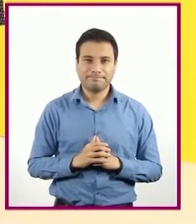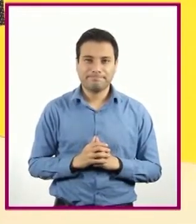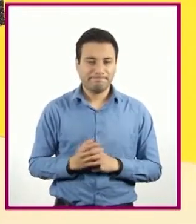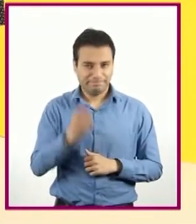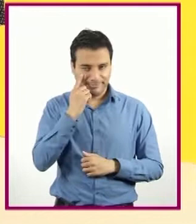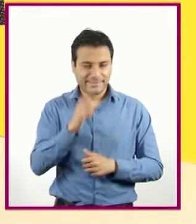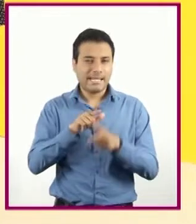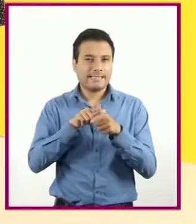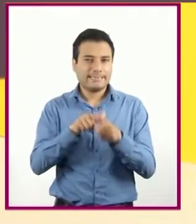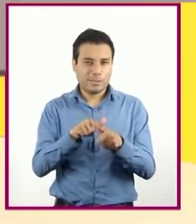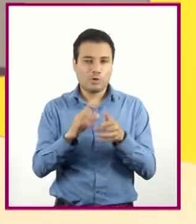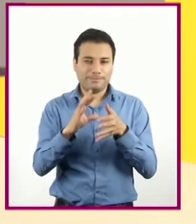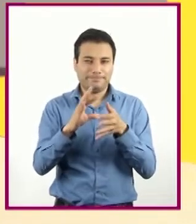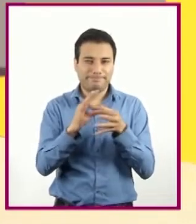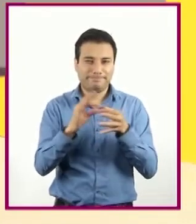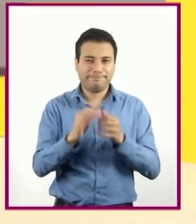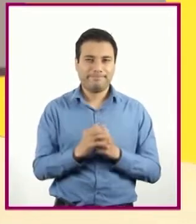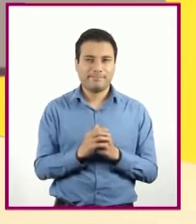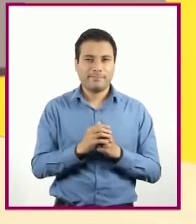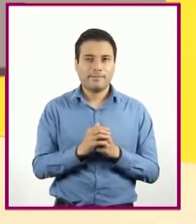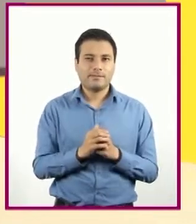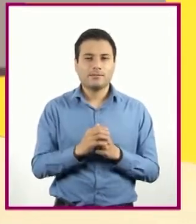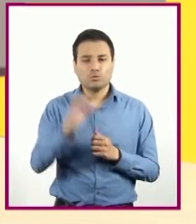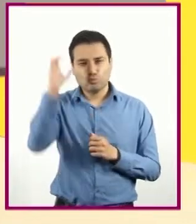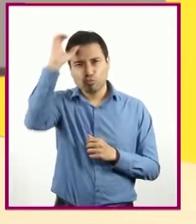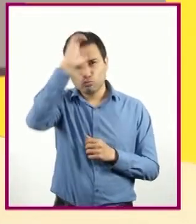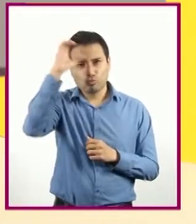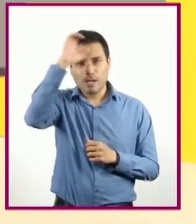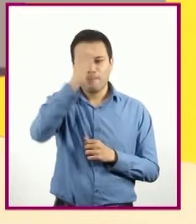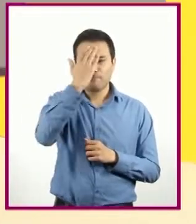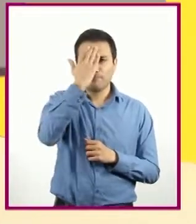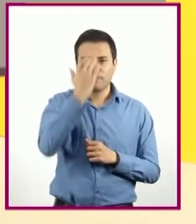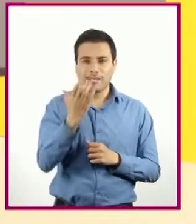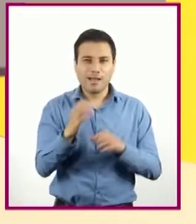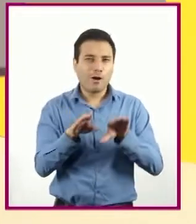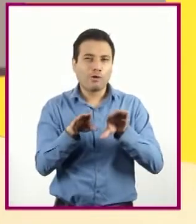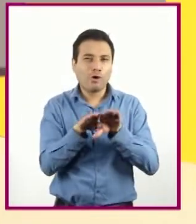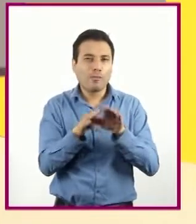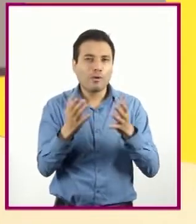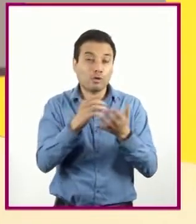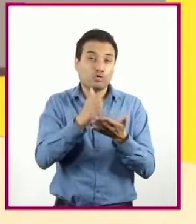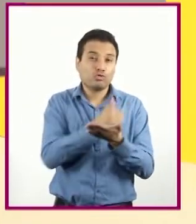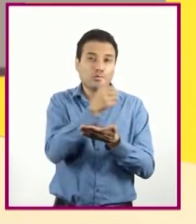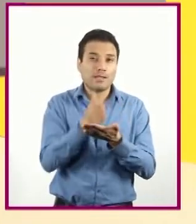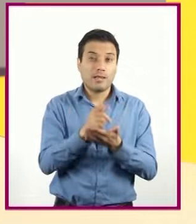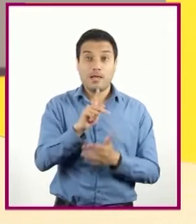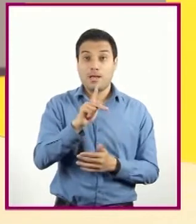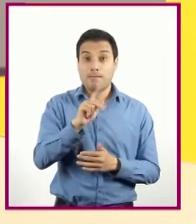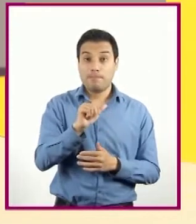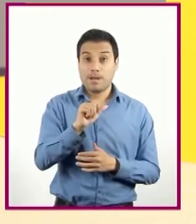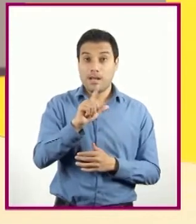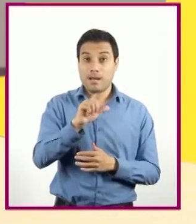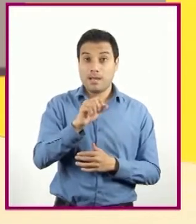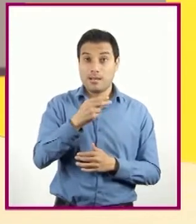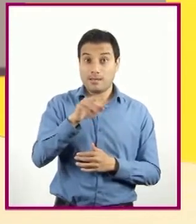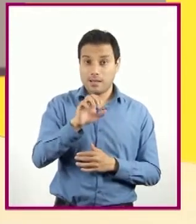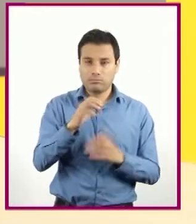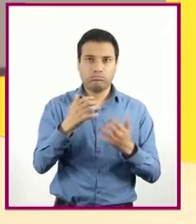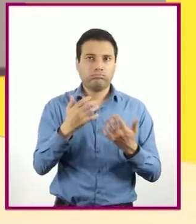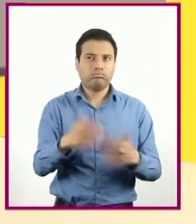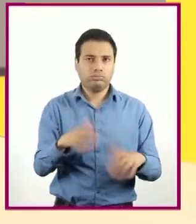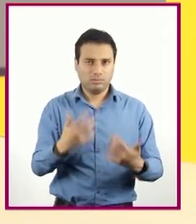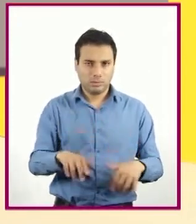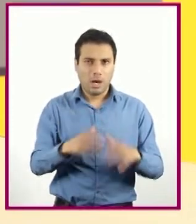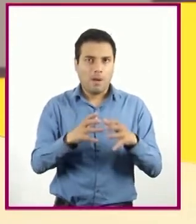Prosigamos con el repaso de la civilización maya, cuyas ciudades como Palenque tuvieron un importante desarrollo